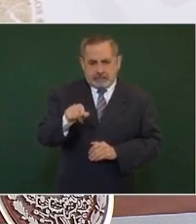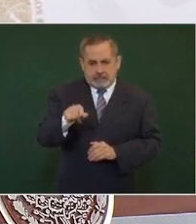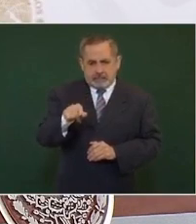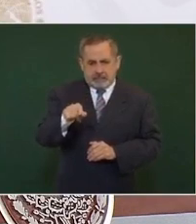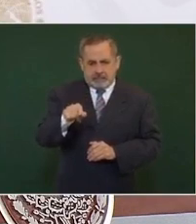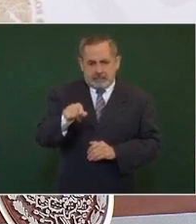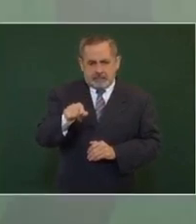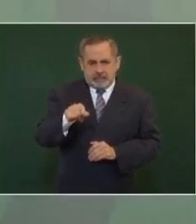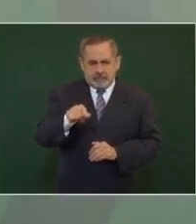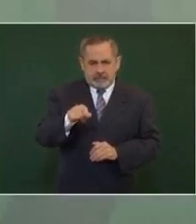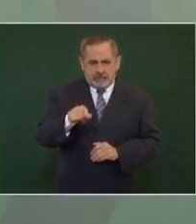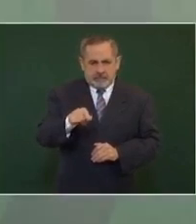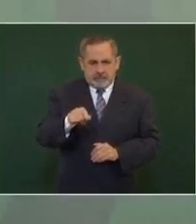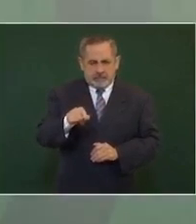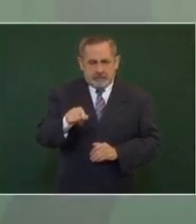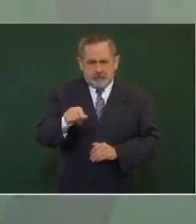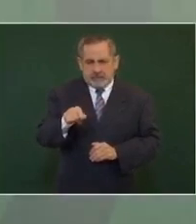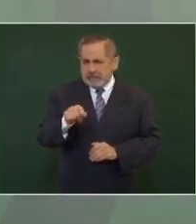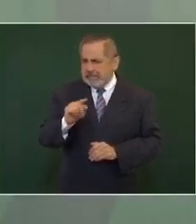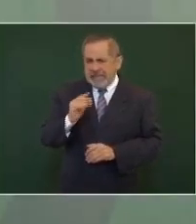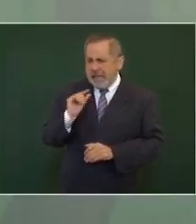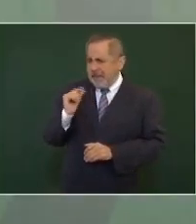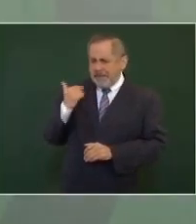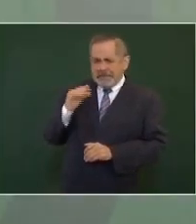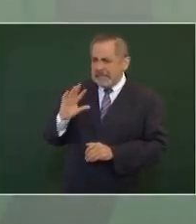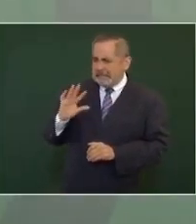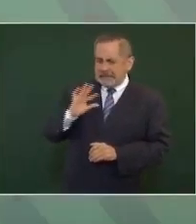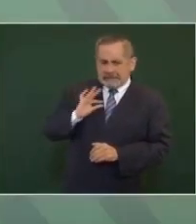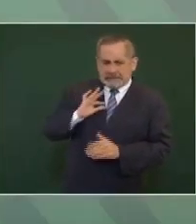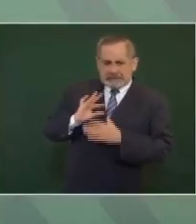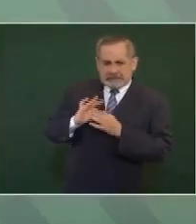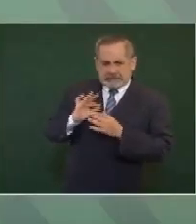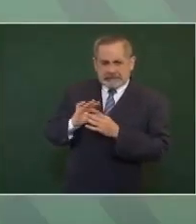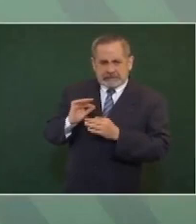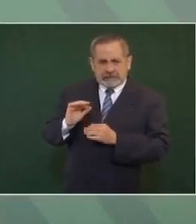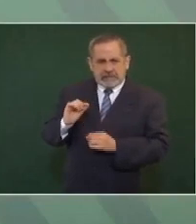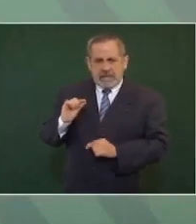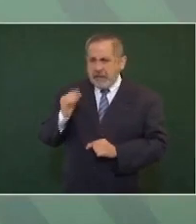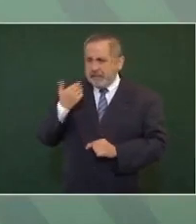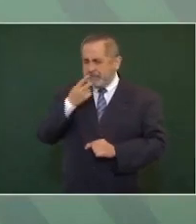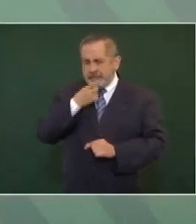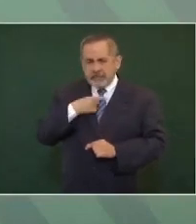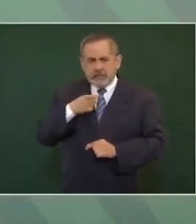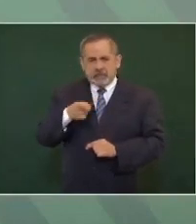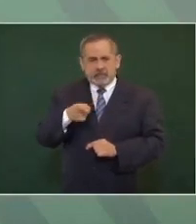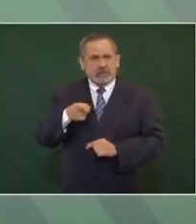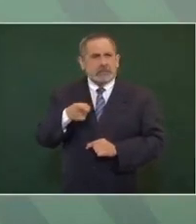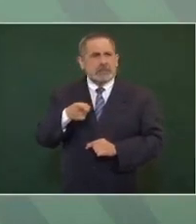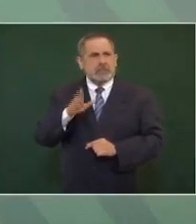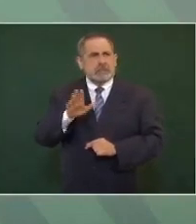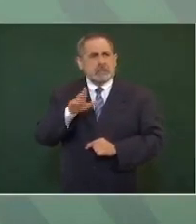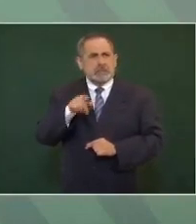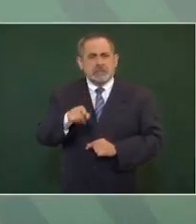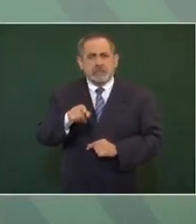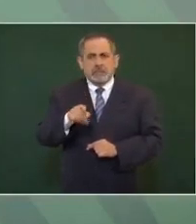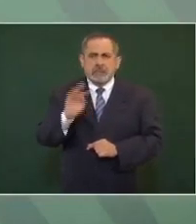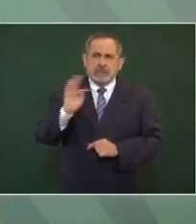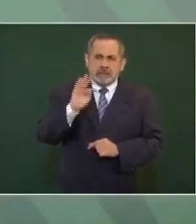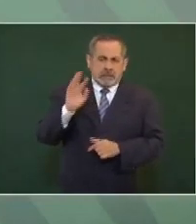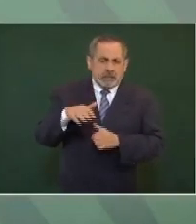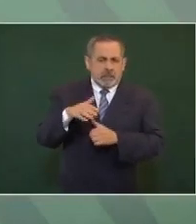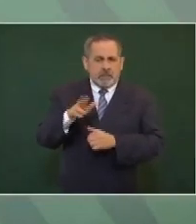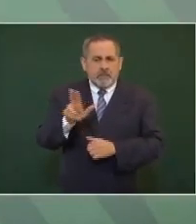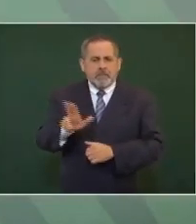organismo autónomo que pueda cuidar nuestros datos, que pueda castigar, que pueda sancionar, que pueda emitir medidas cautelares a